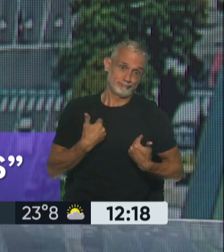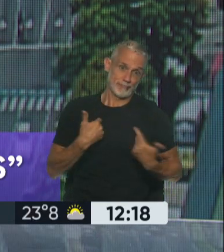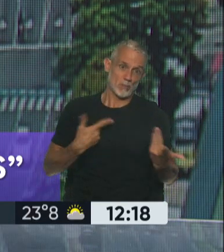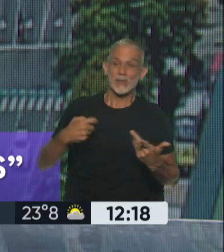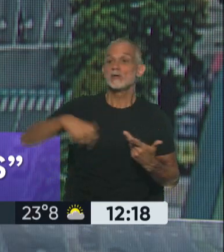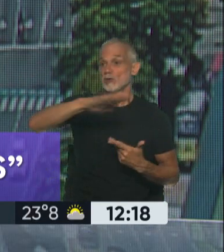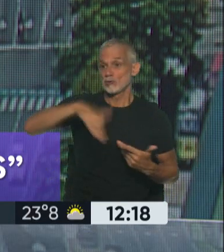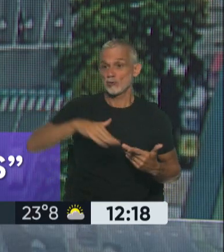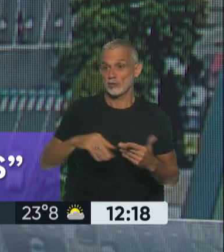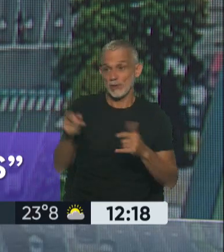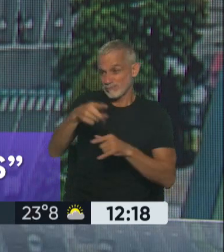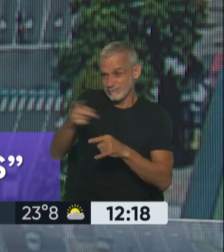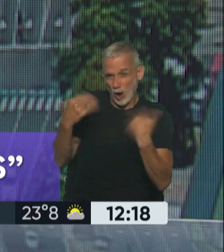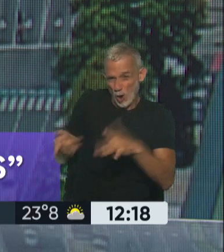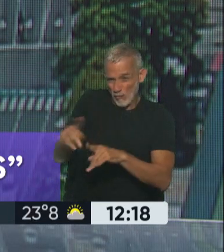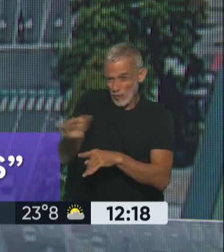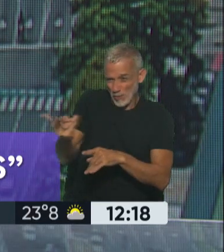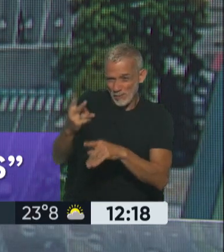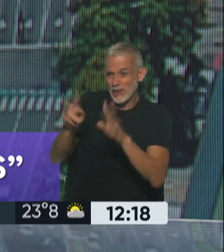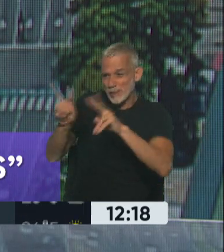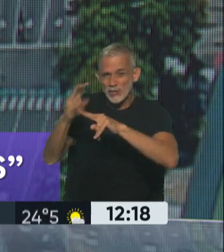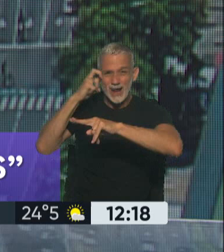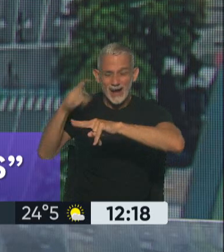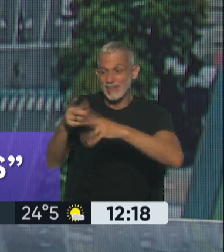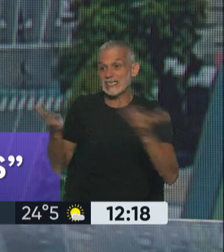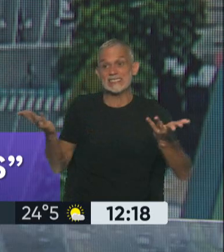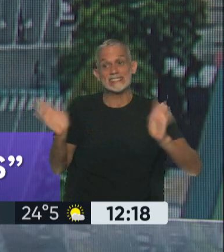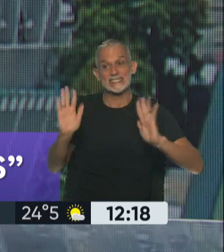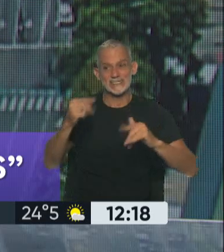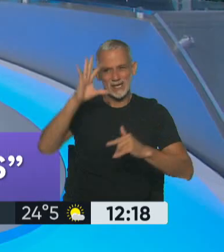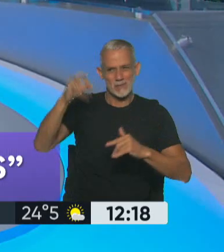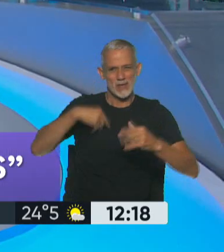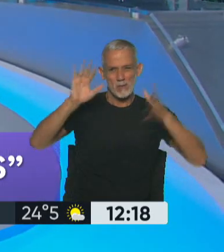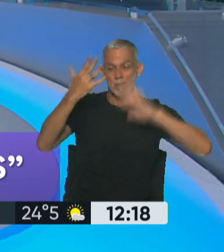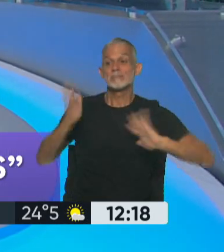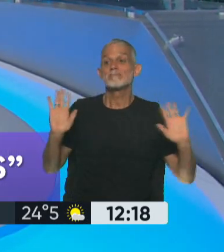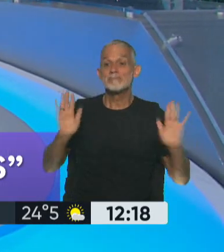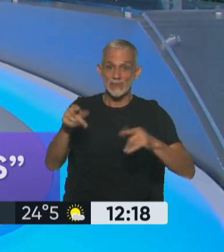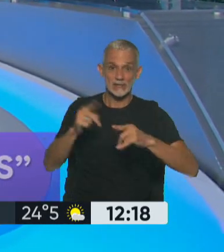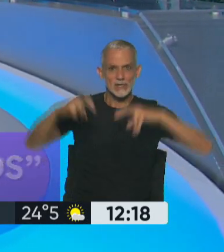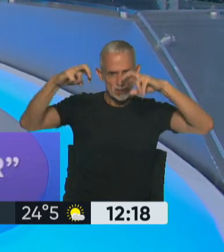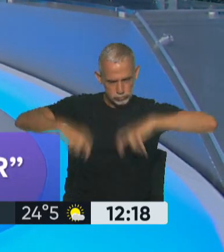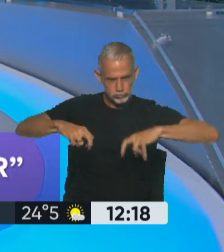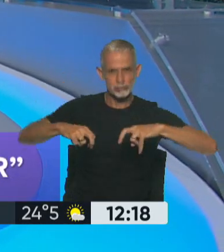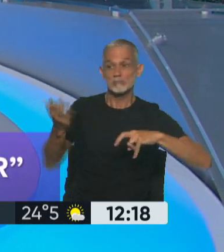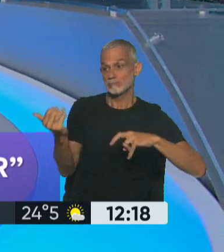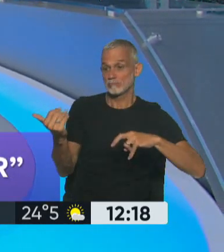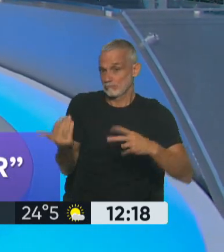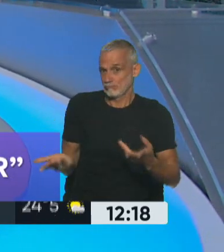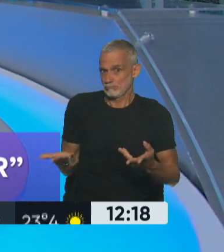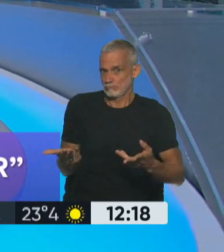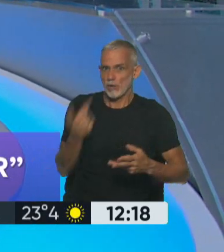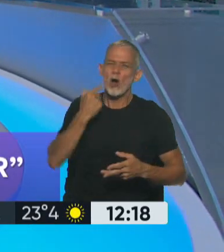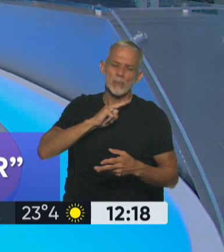la sociedad está desconforme con ustedes, tiene una desconformidad con la política, por lo tanto, muchachos, sentémonos alrededor de, muchachos y